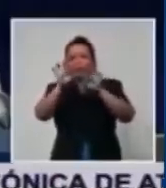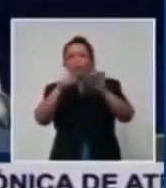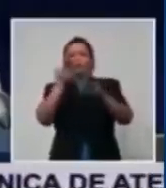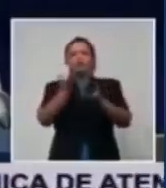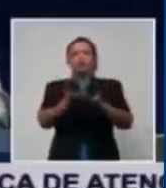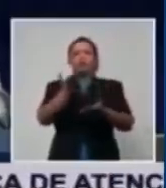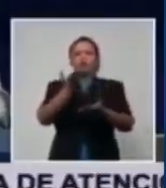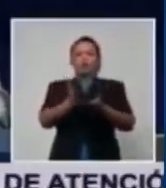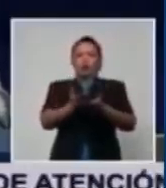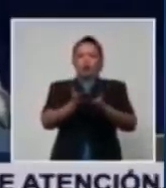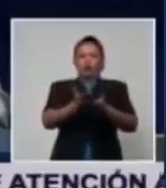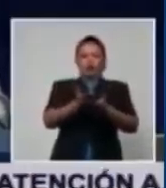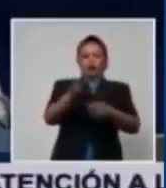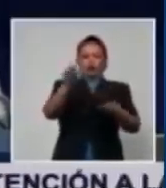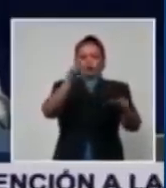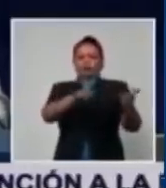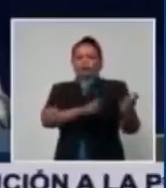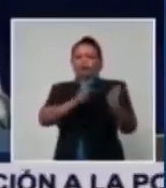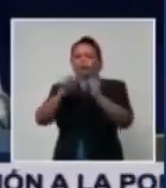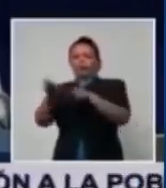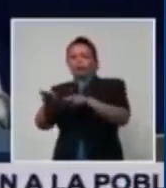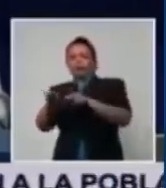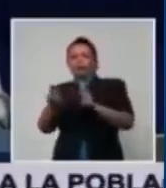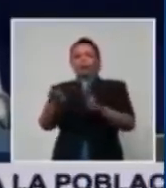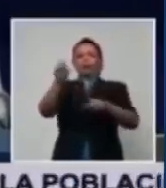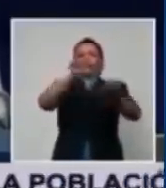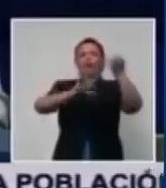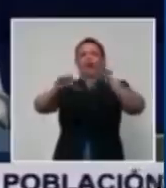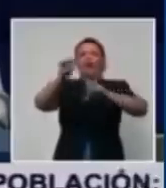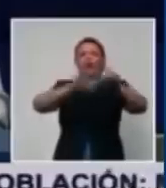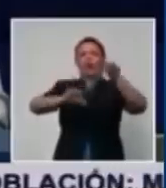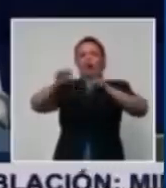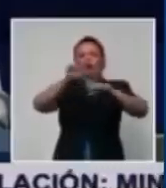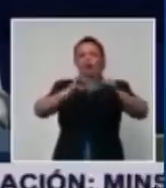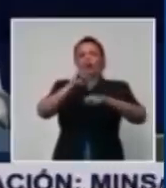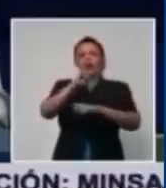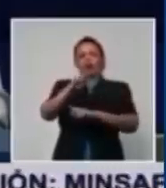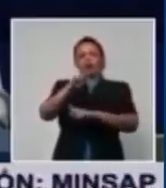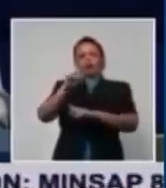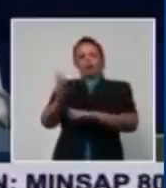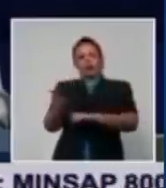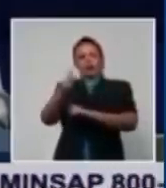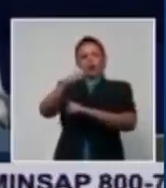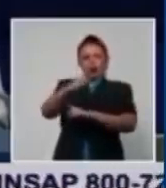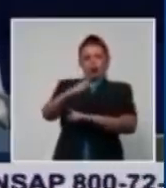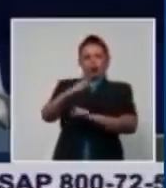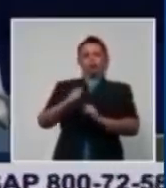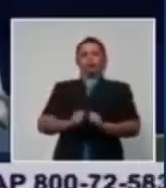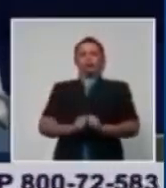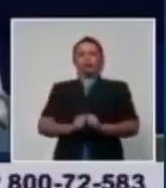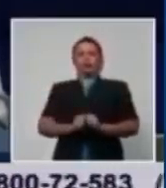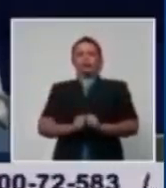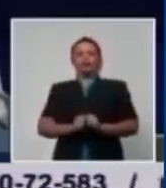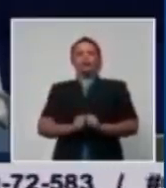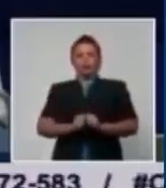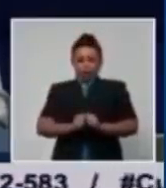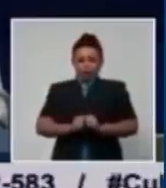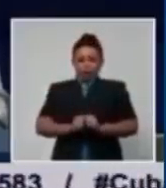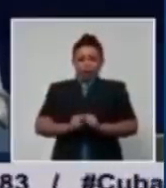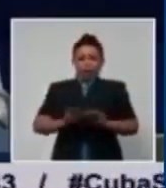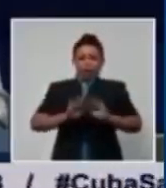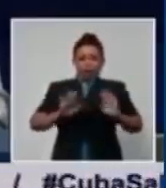Tropical Pedro Curí. El resultado fue negativo.